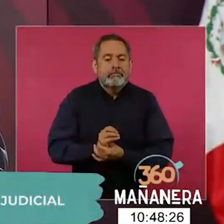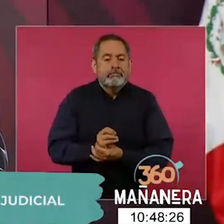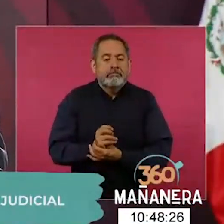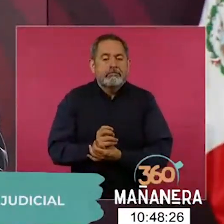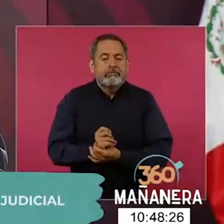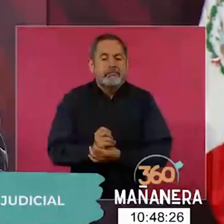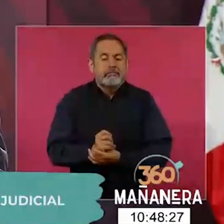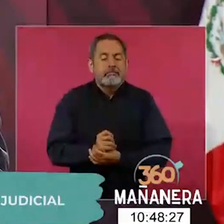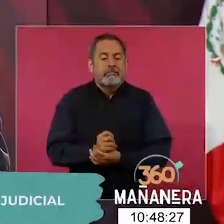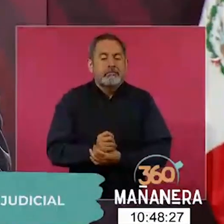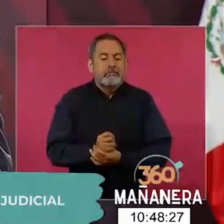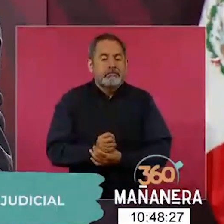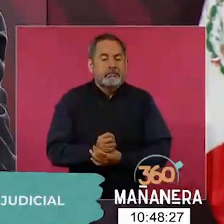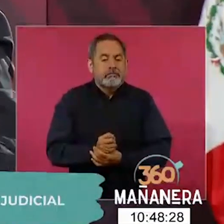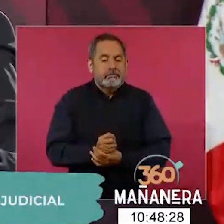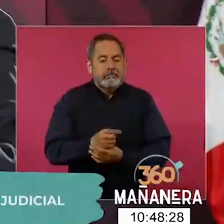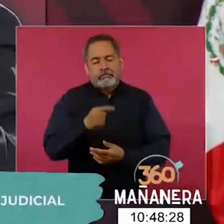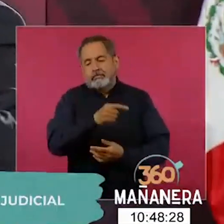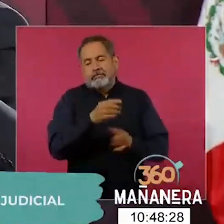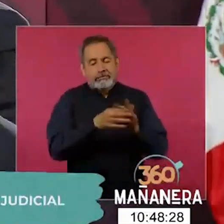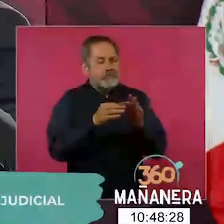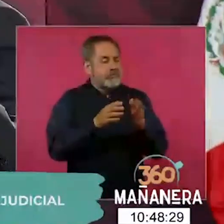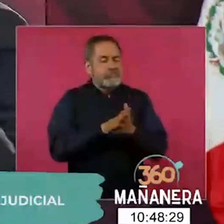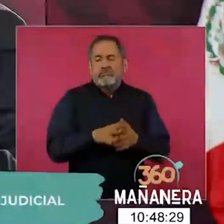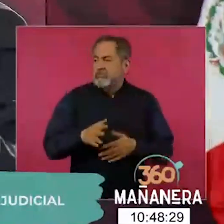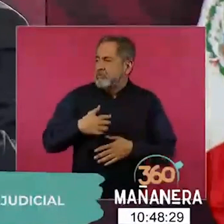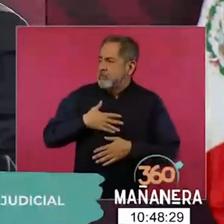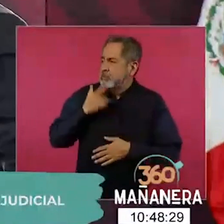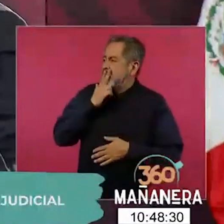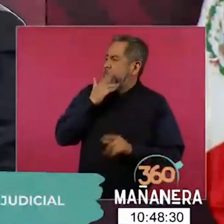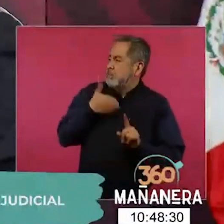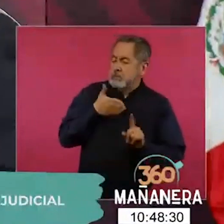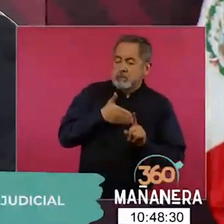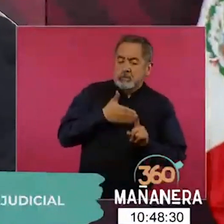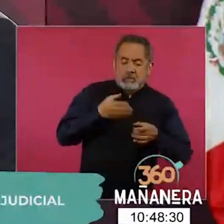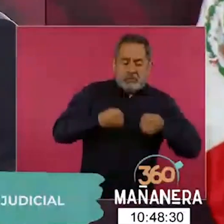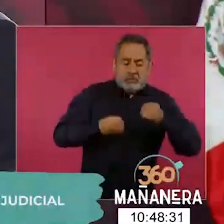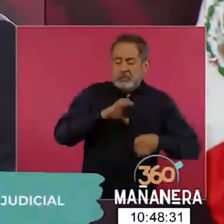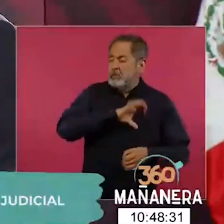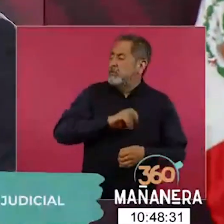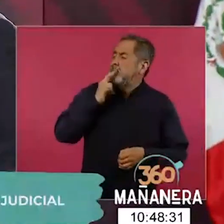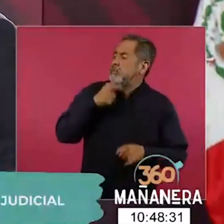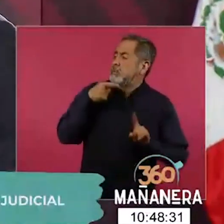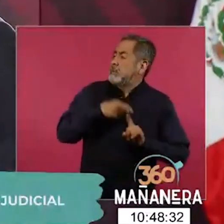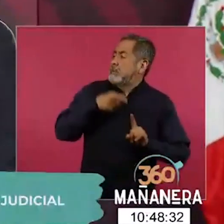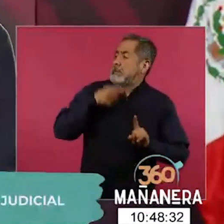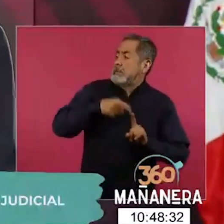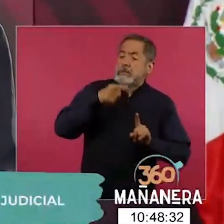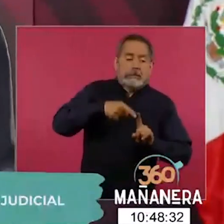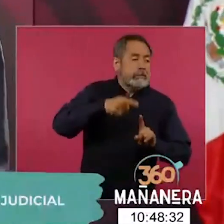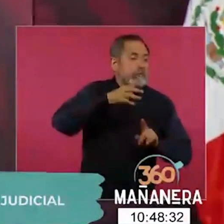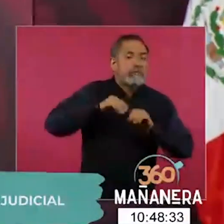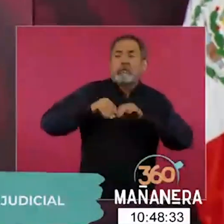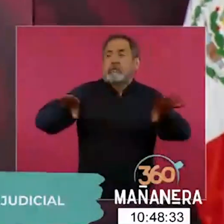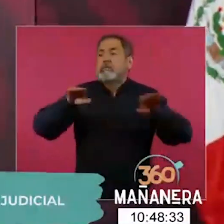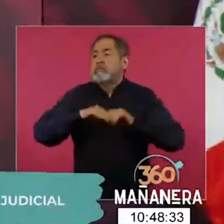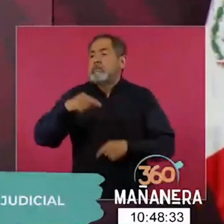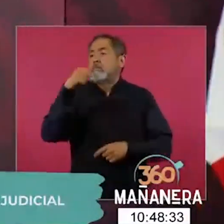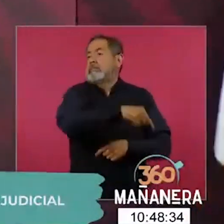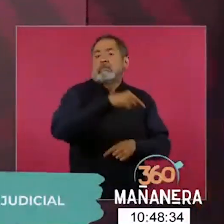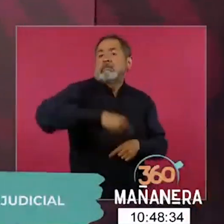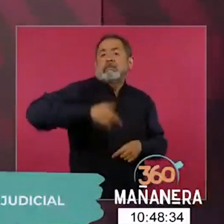¿no? Que estos son mis jueces favoritos, ¿no? Estos son mis